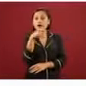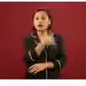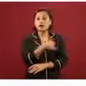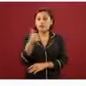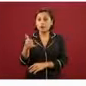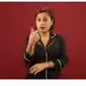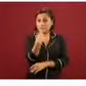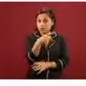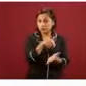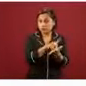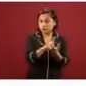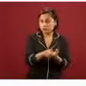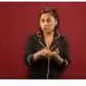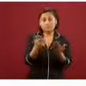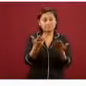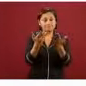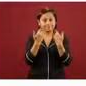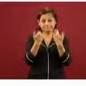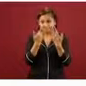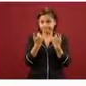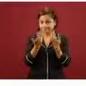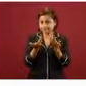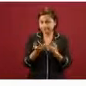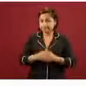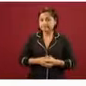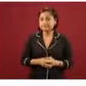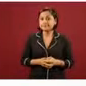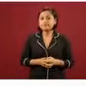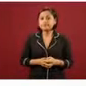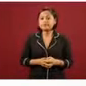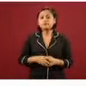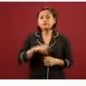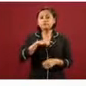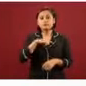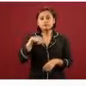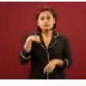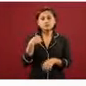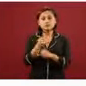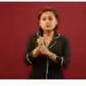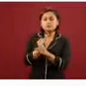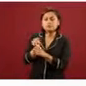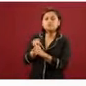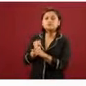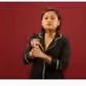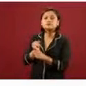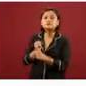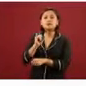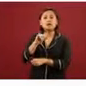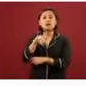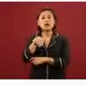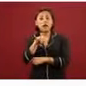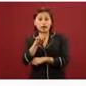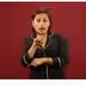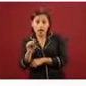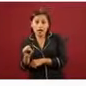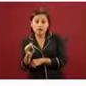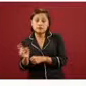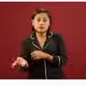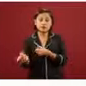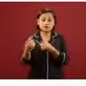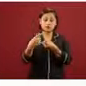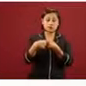Infonavit. Hemos venido identificando el subregistro en el Seguro Social, es decir, que este tipo de